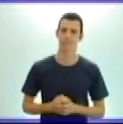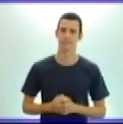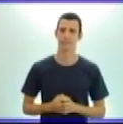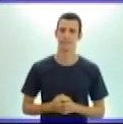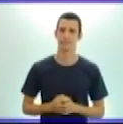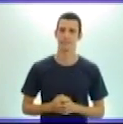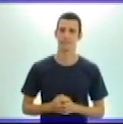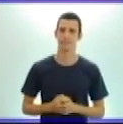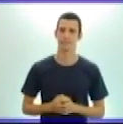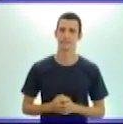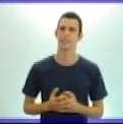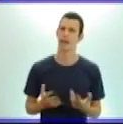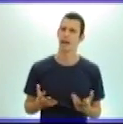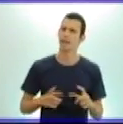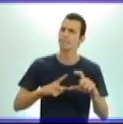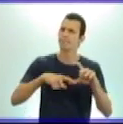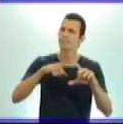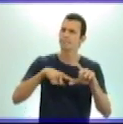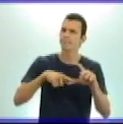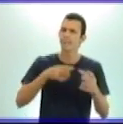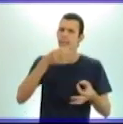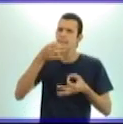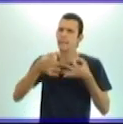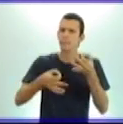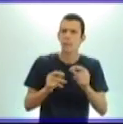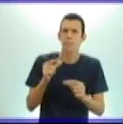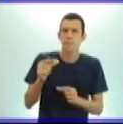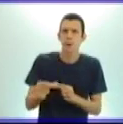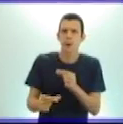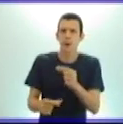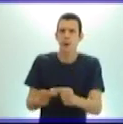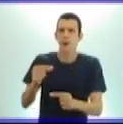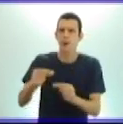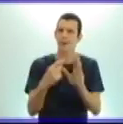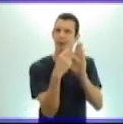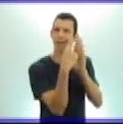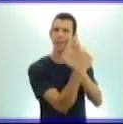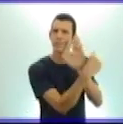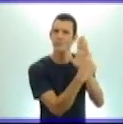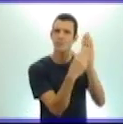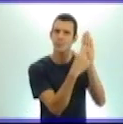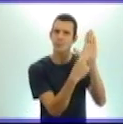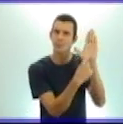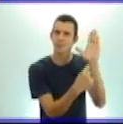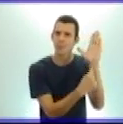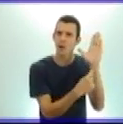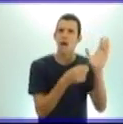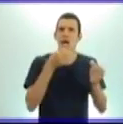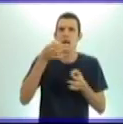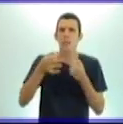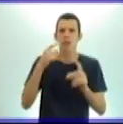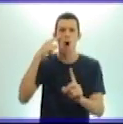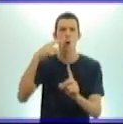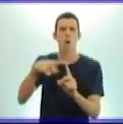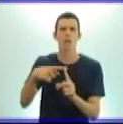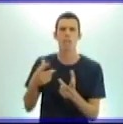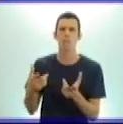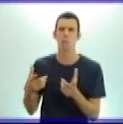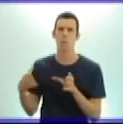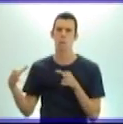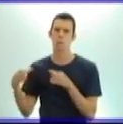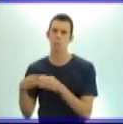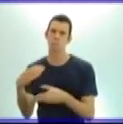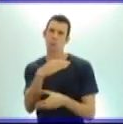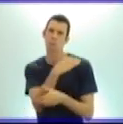van haciendo un recorrido por el epígrafe de los objetivos de la invasión. ¿Quiénes